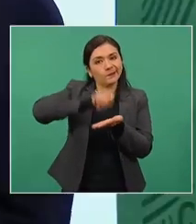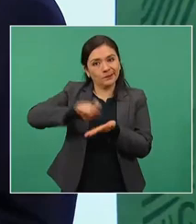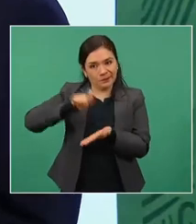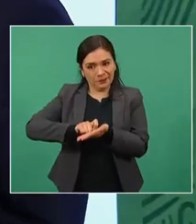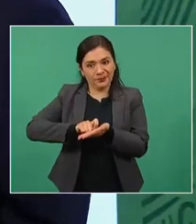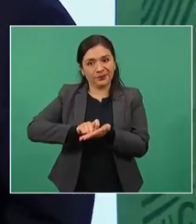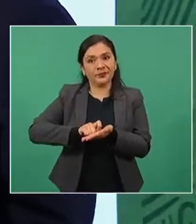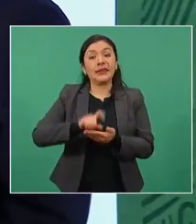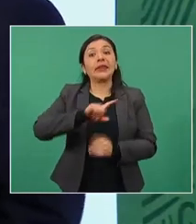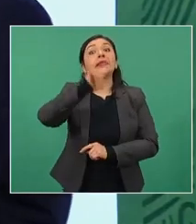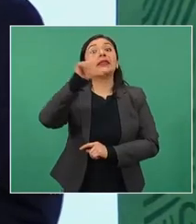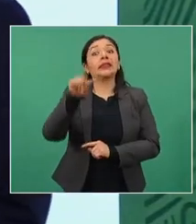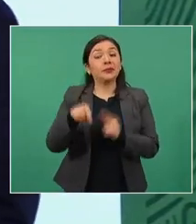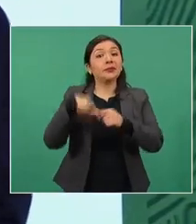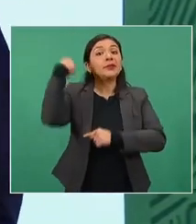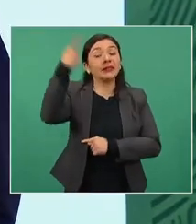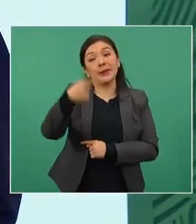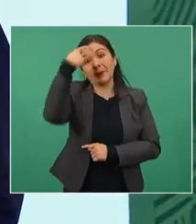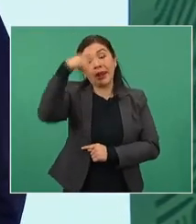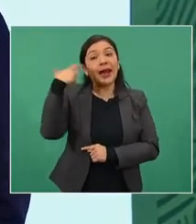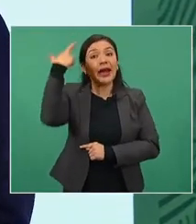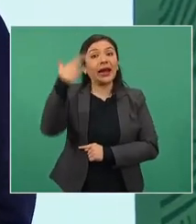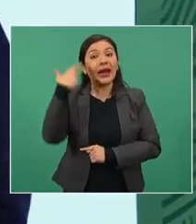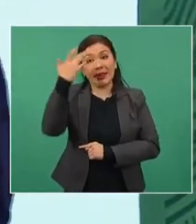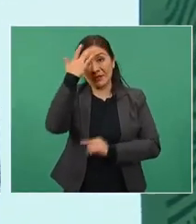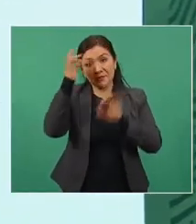y luego la de, ya les dije, la de los reyes.